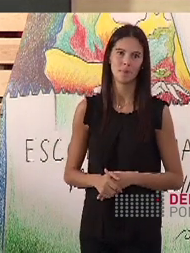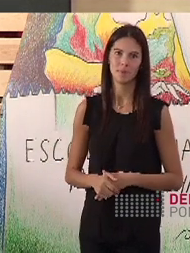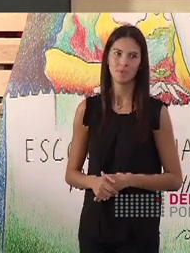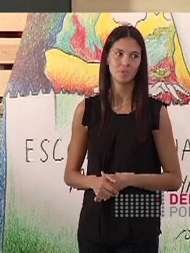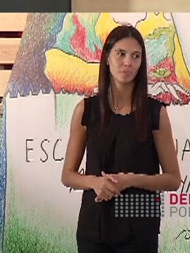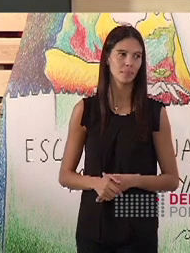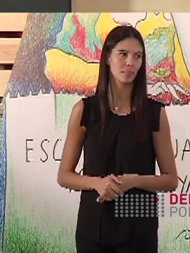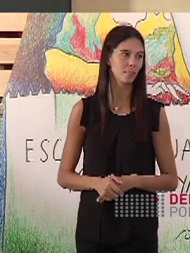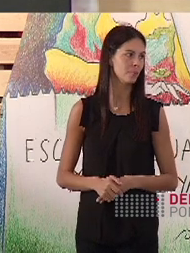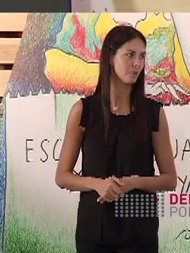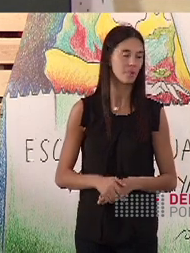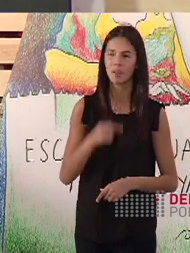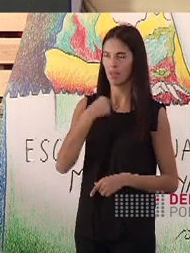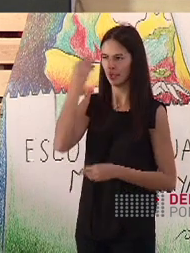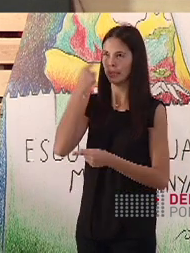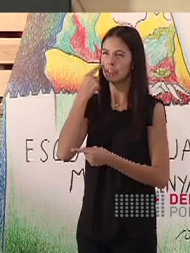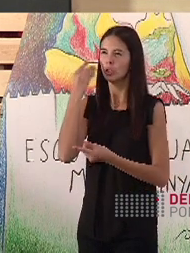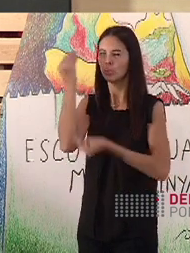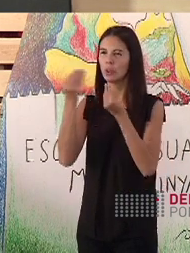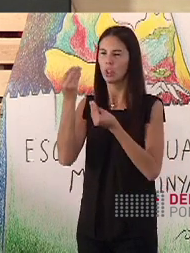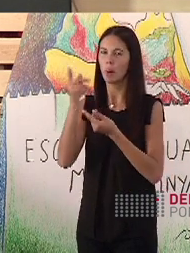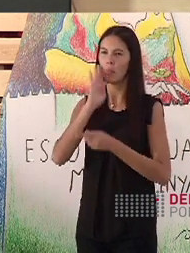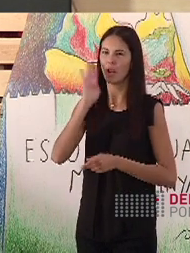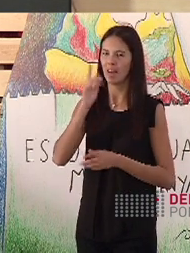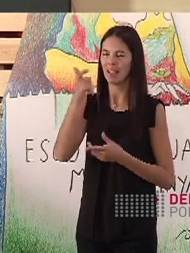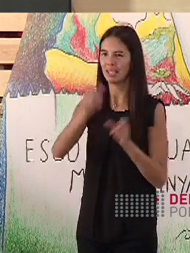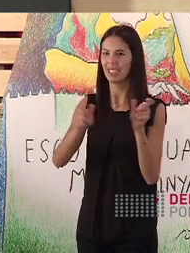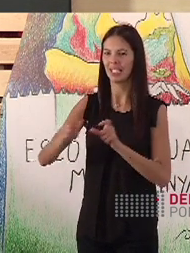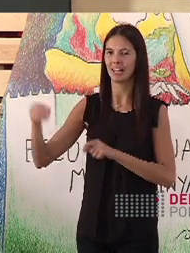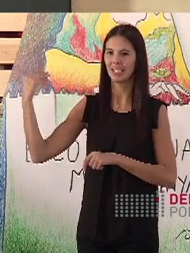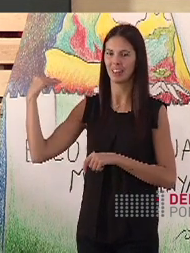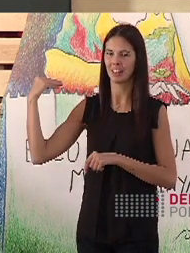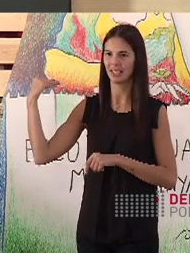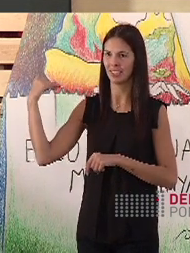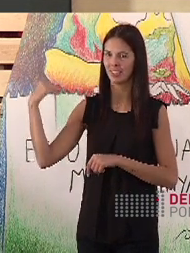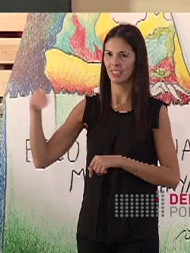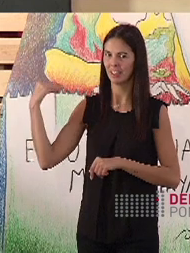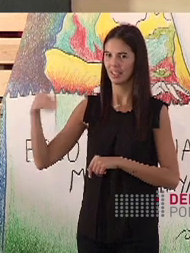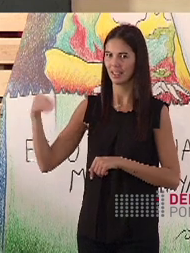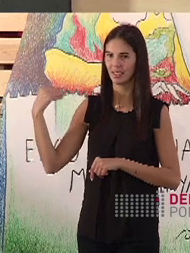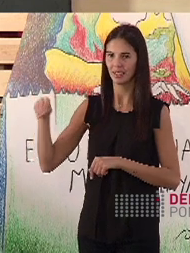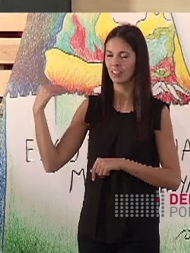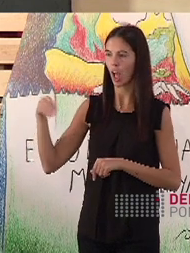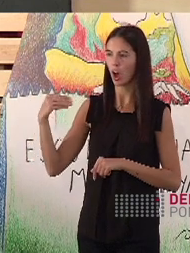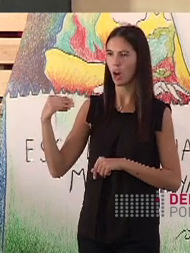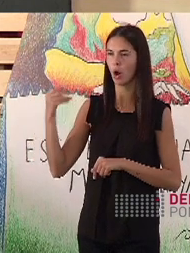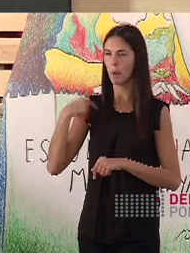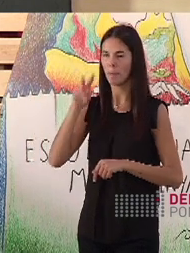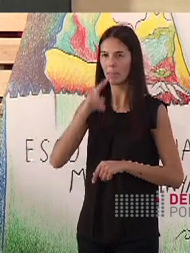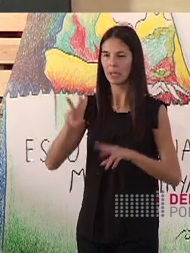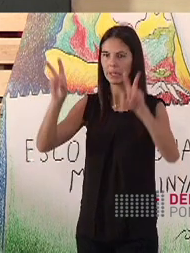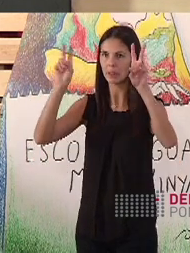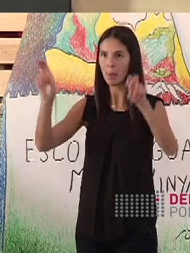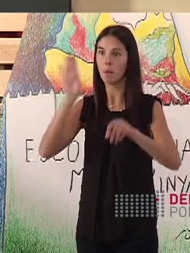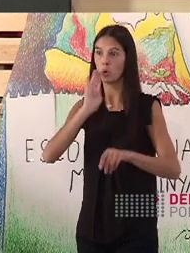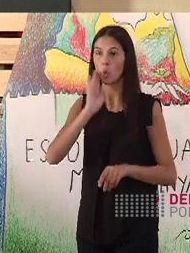Yo creo que con la pornografía, fíjate, yo creo que hay más gente joven que está teniendo claro lo de la prostitución, incluso de los vientres